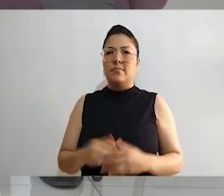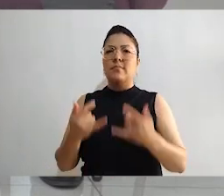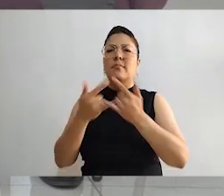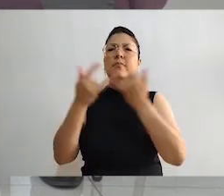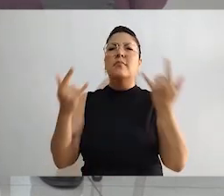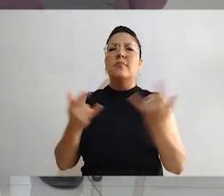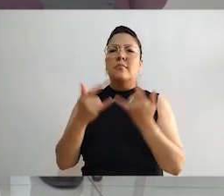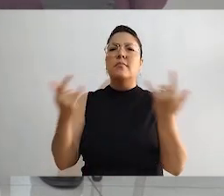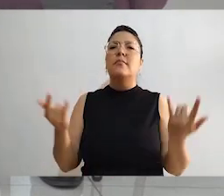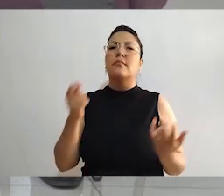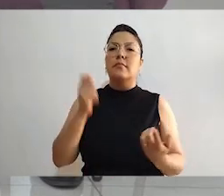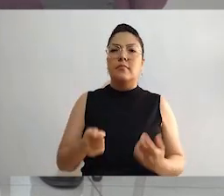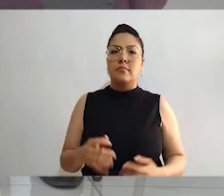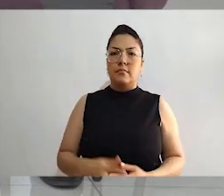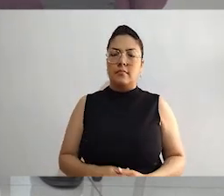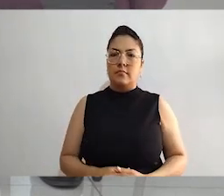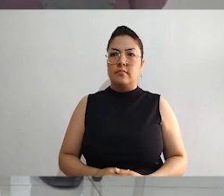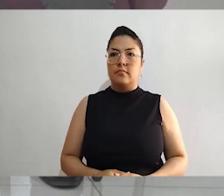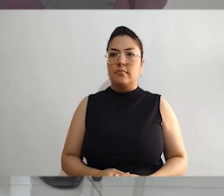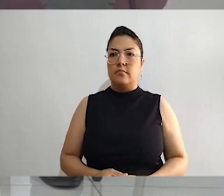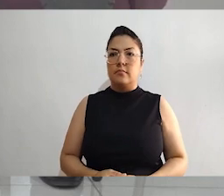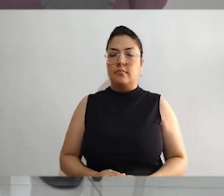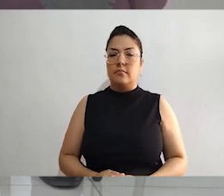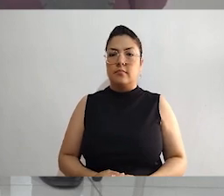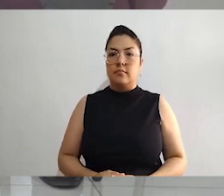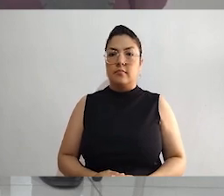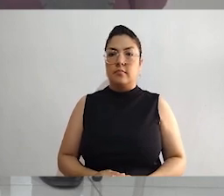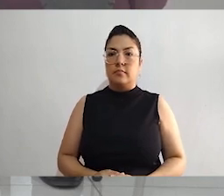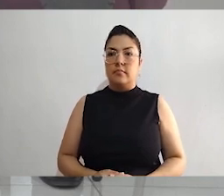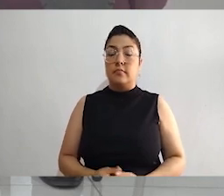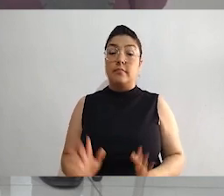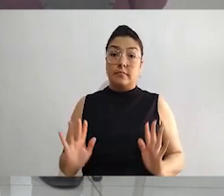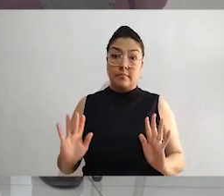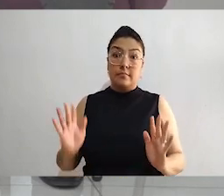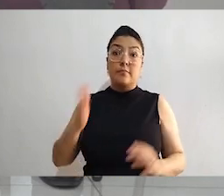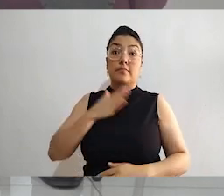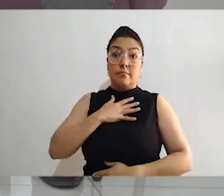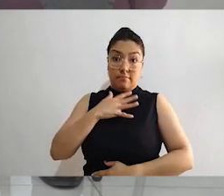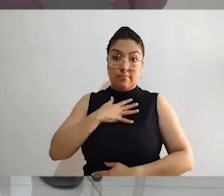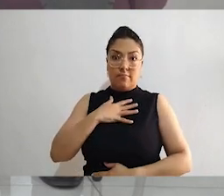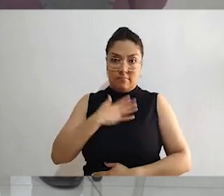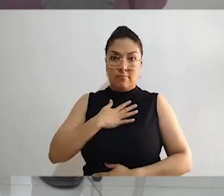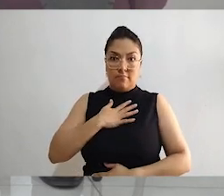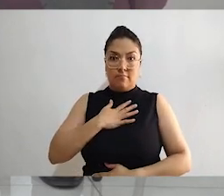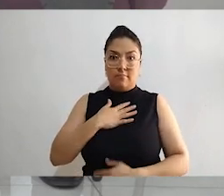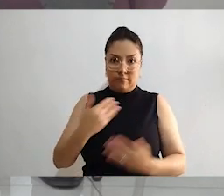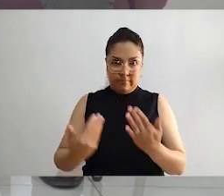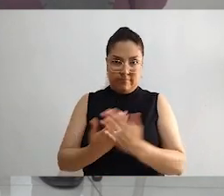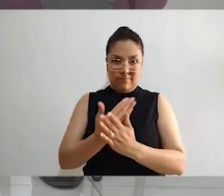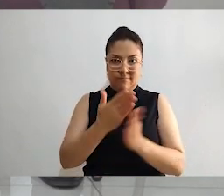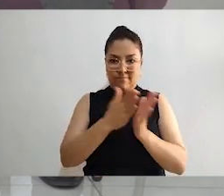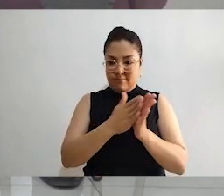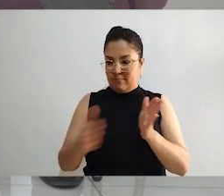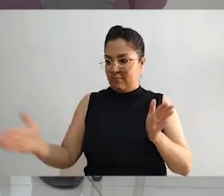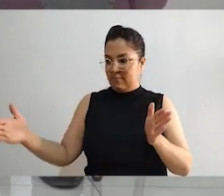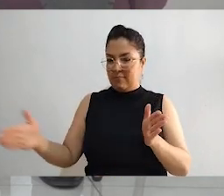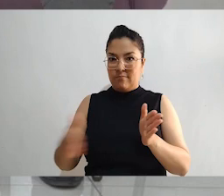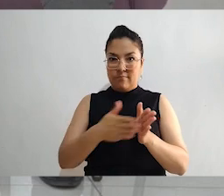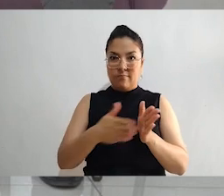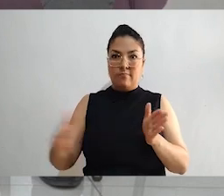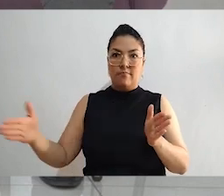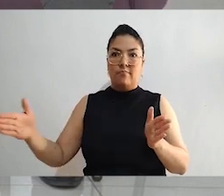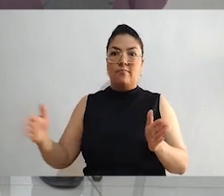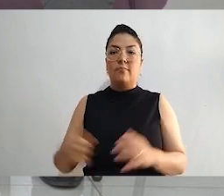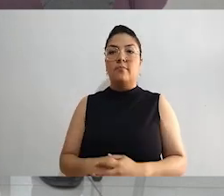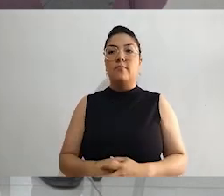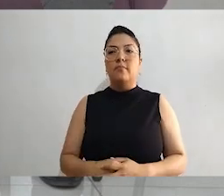juventudes que nos pudieras compartir? Mira, mi generación fue marcada porque los que